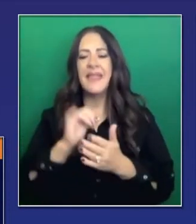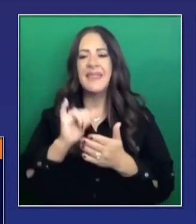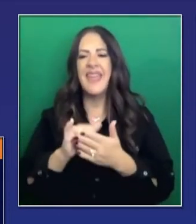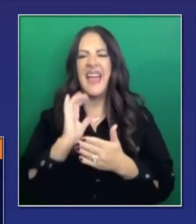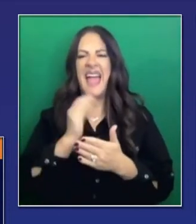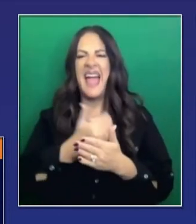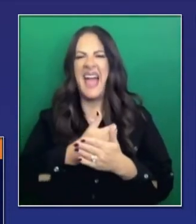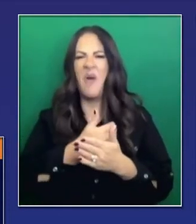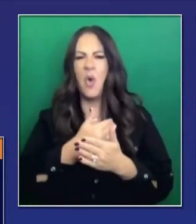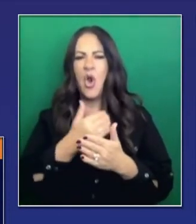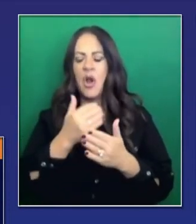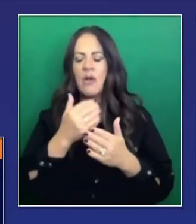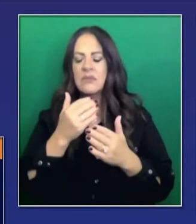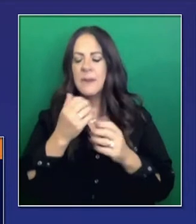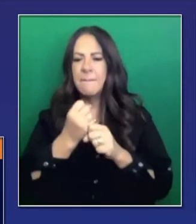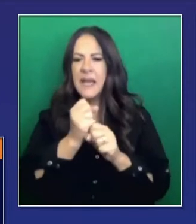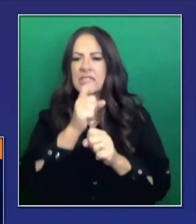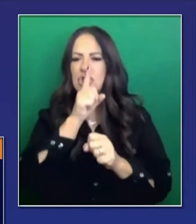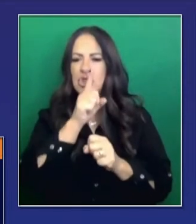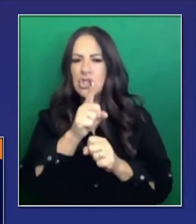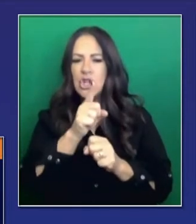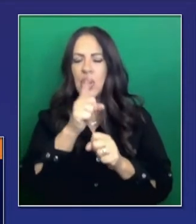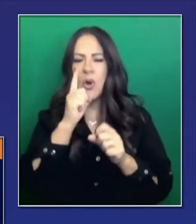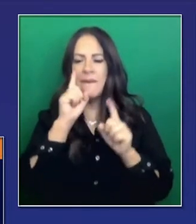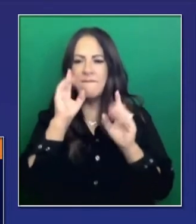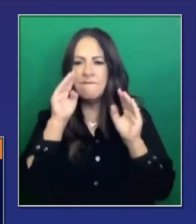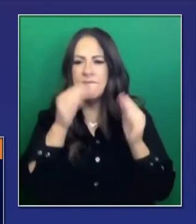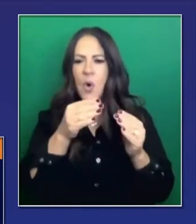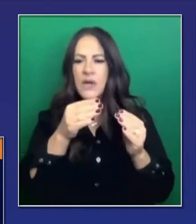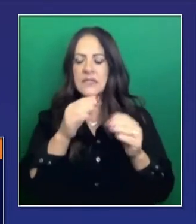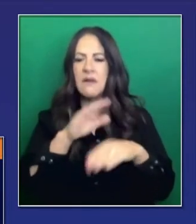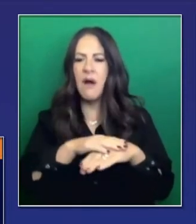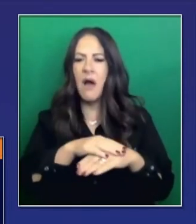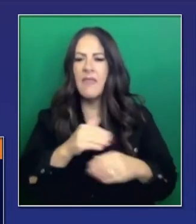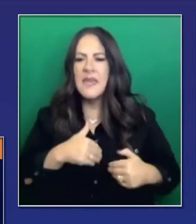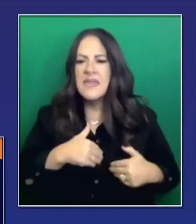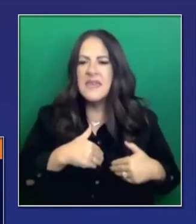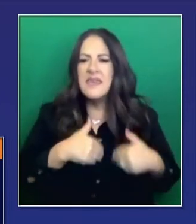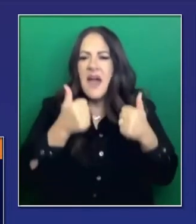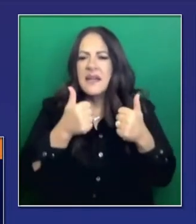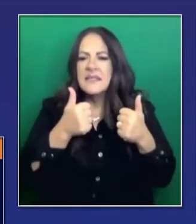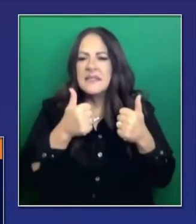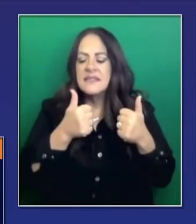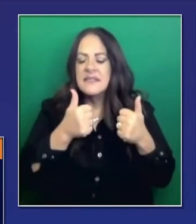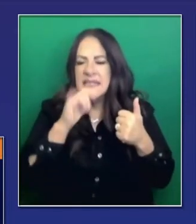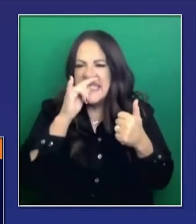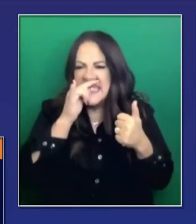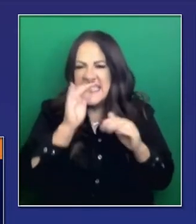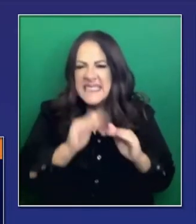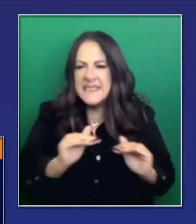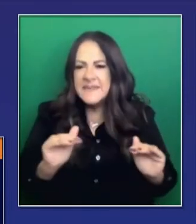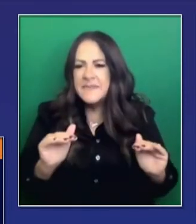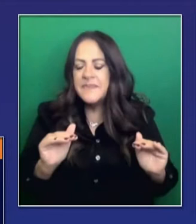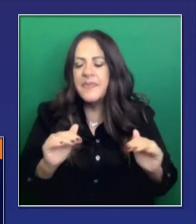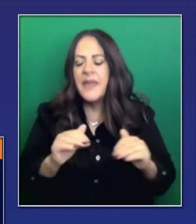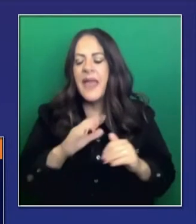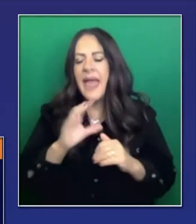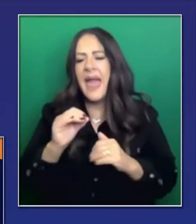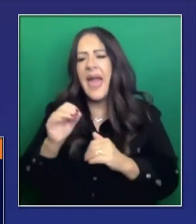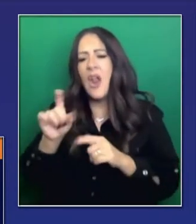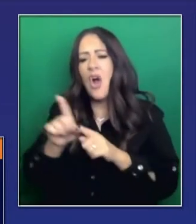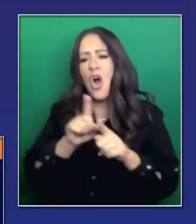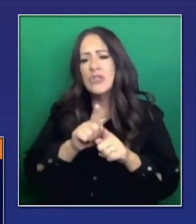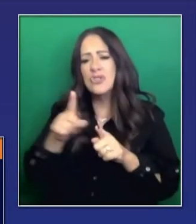Aprendizaje, una estrategia en fases, concentrándonos en los estudiantes más jóvenes y aquellos